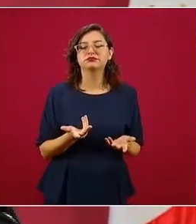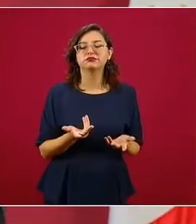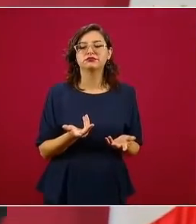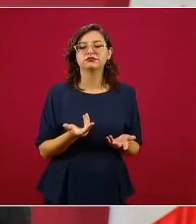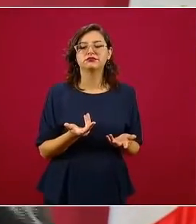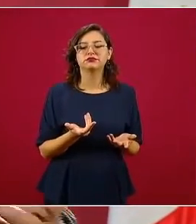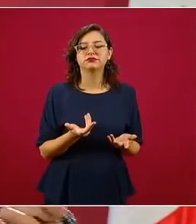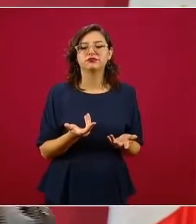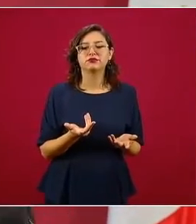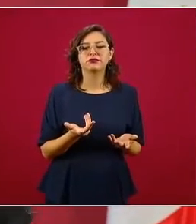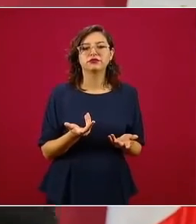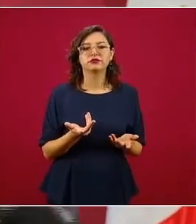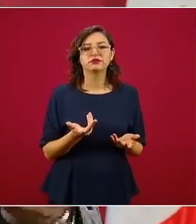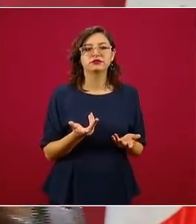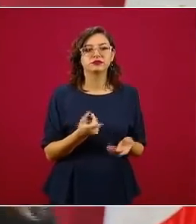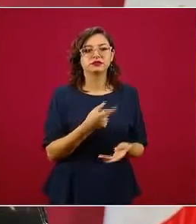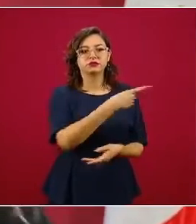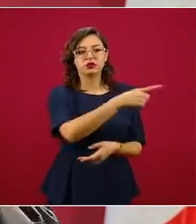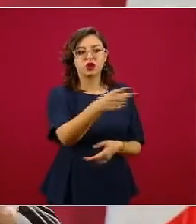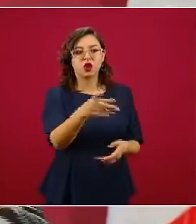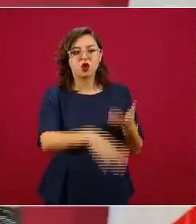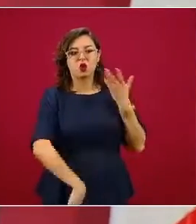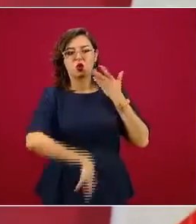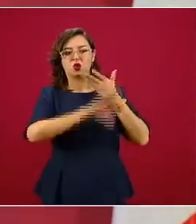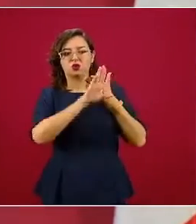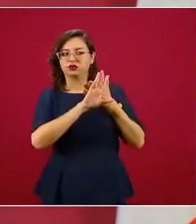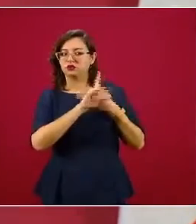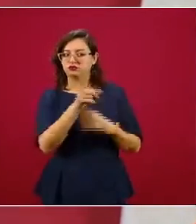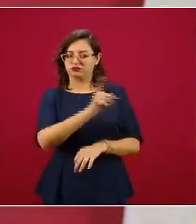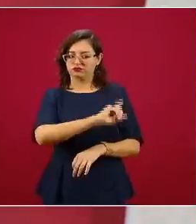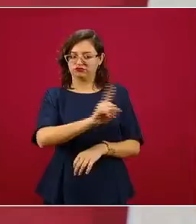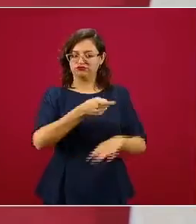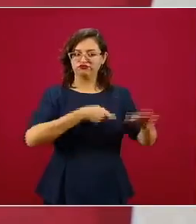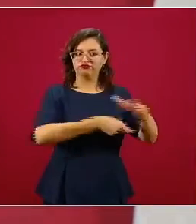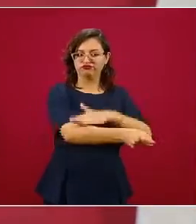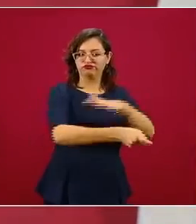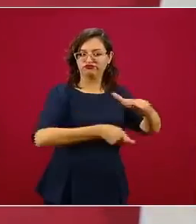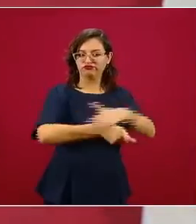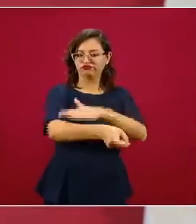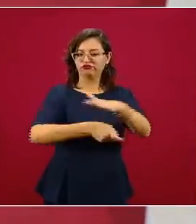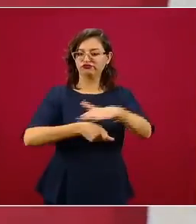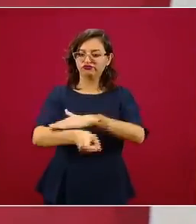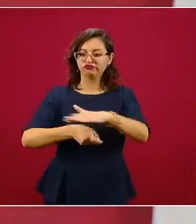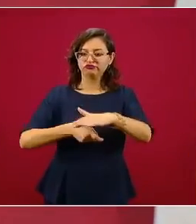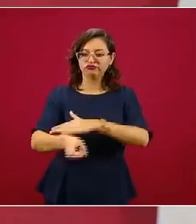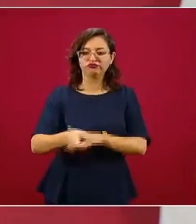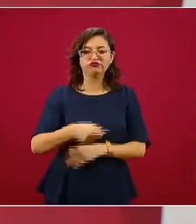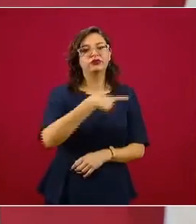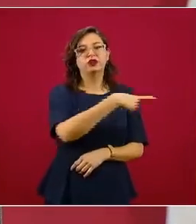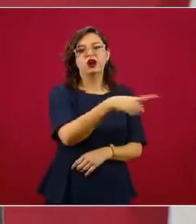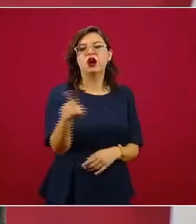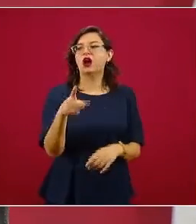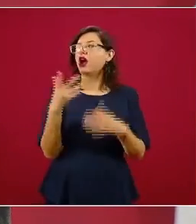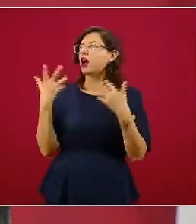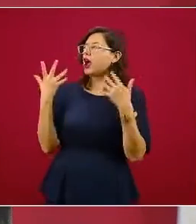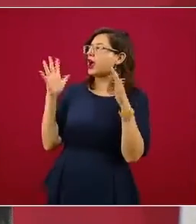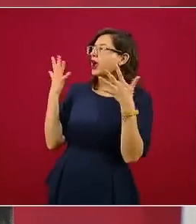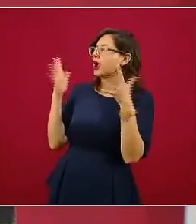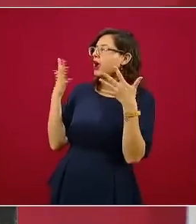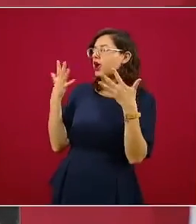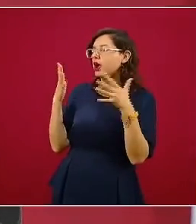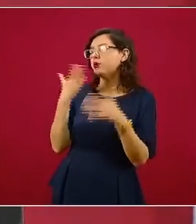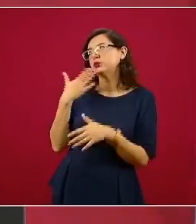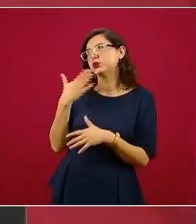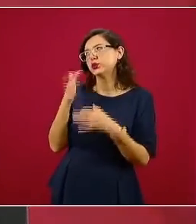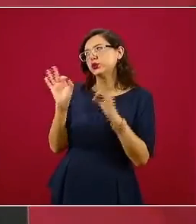que no se cuestionara nunca al gobierno, se dedicaban a aplaudir al gobierno y a quemarle